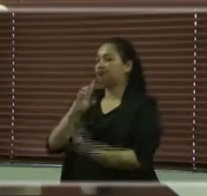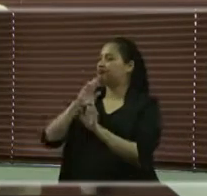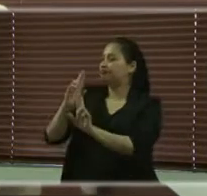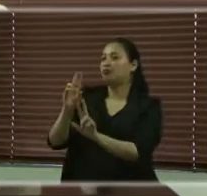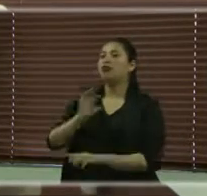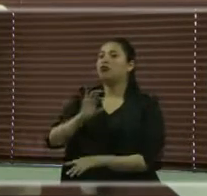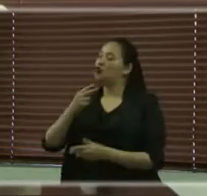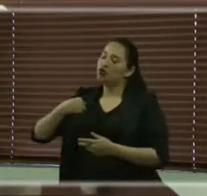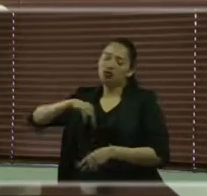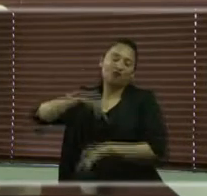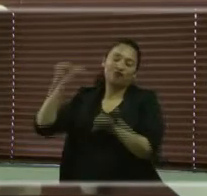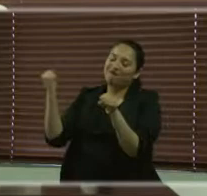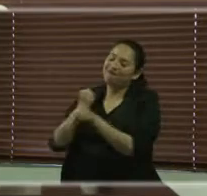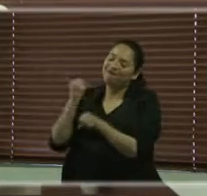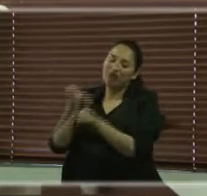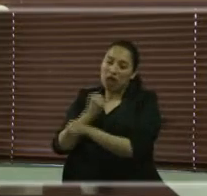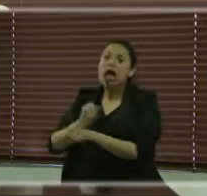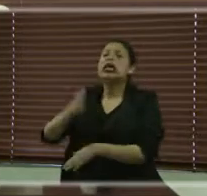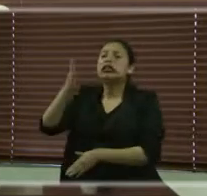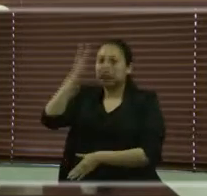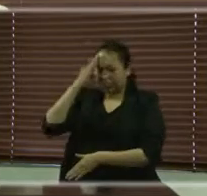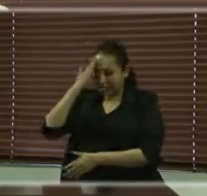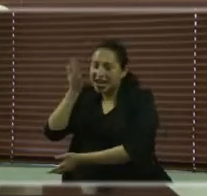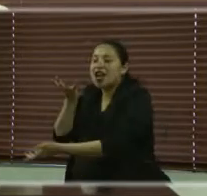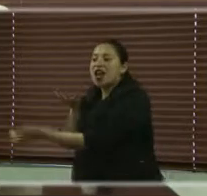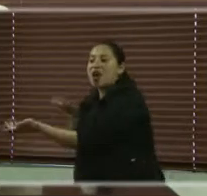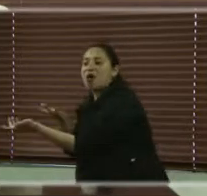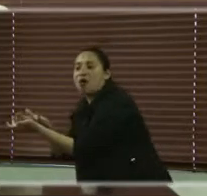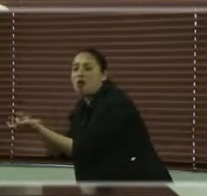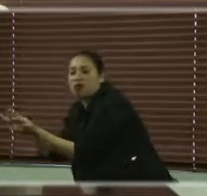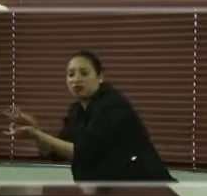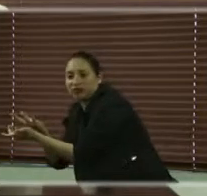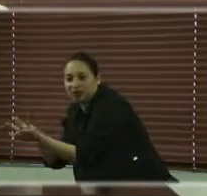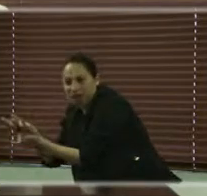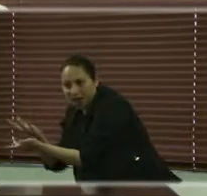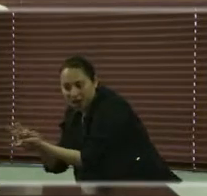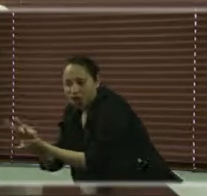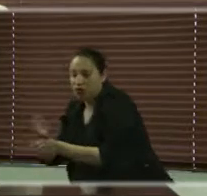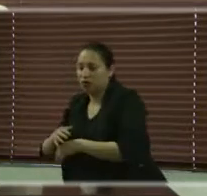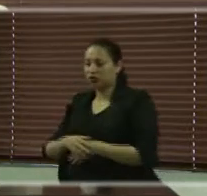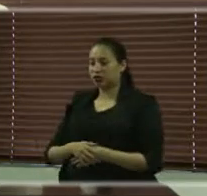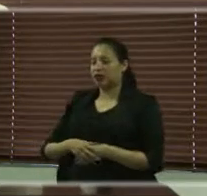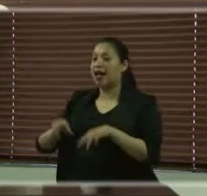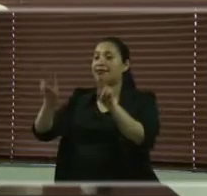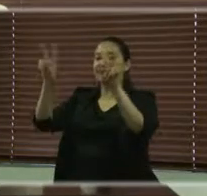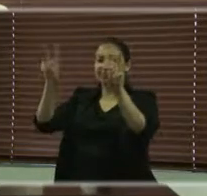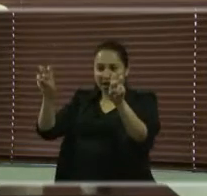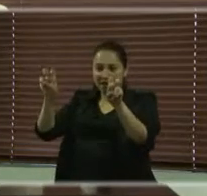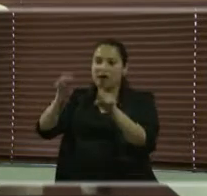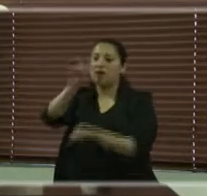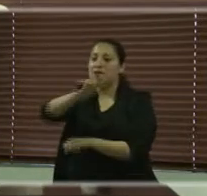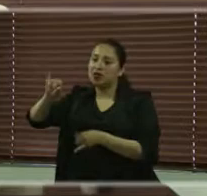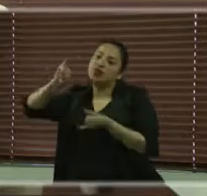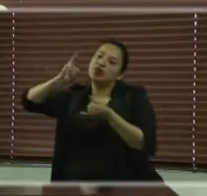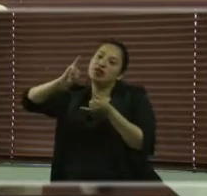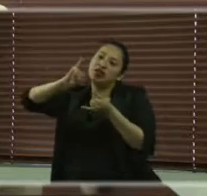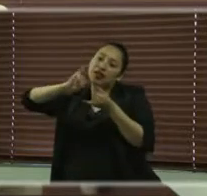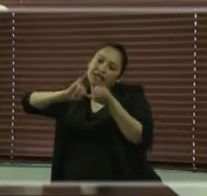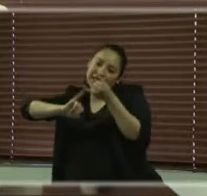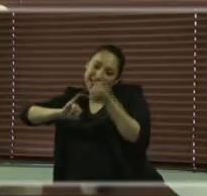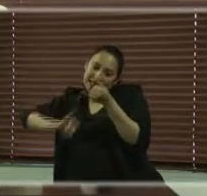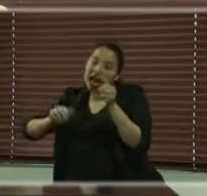comité si ha elaborado recomendaciones en relación al acceso de personas con discapacidad